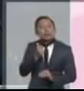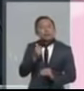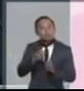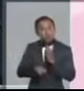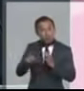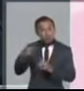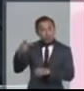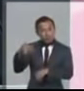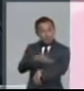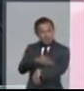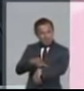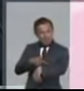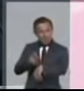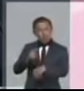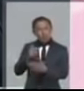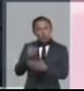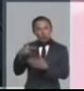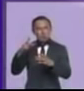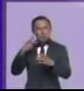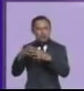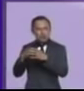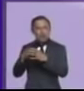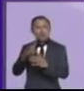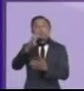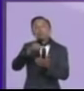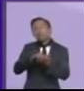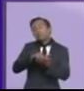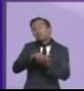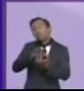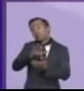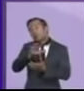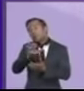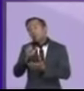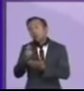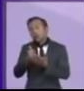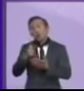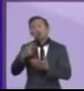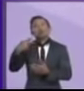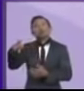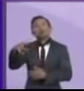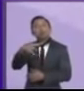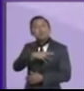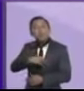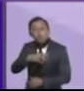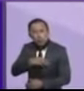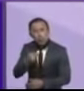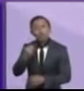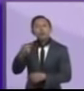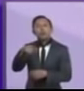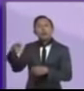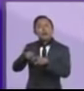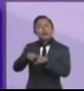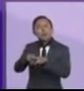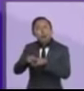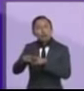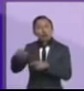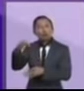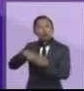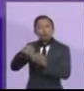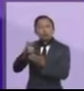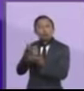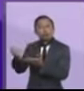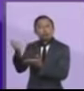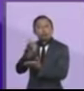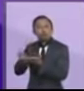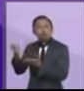3,000 millones de pesos en los últimos 3 años, respecto a los cuales no ha rendido cuenta. Ahí cobran todos sus hijos, parte de sus hermanos, y ahí le carga todos